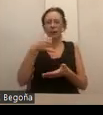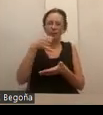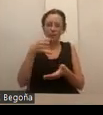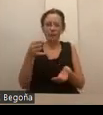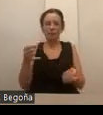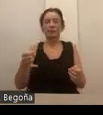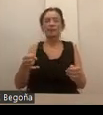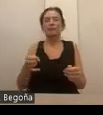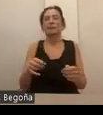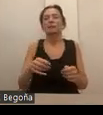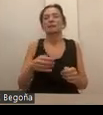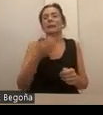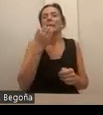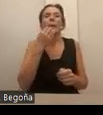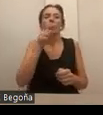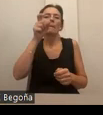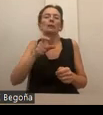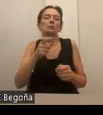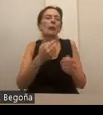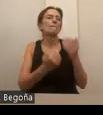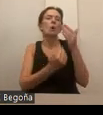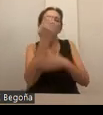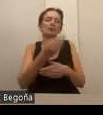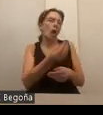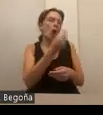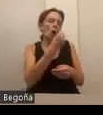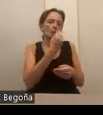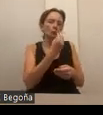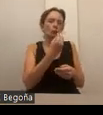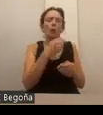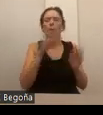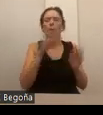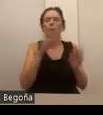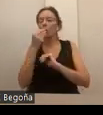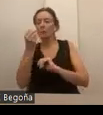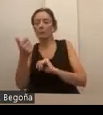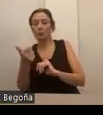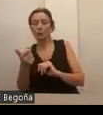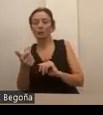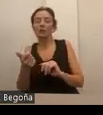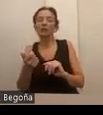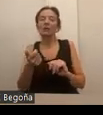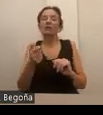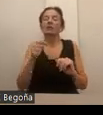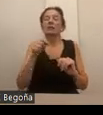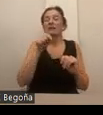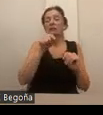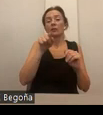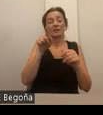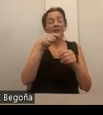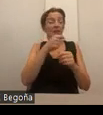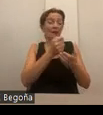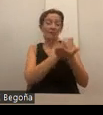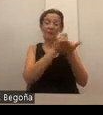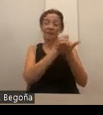se hartaban por la mañana o comían a mediodía mucho, pero por la noche comían muy poquito, la glibenclamida, como iba haciendo efecto durante todo el día,